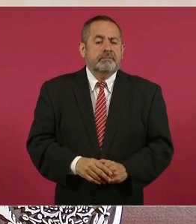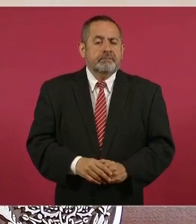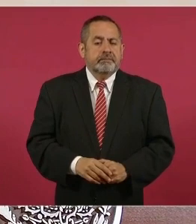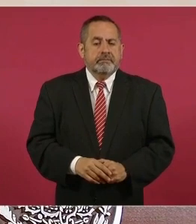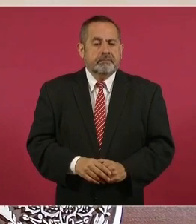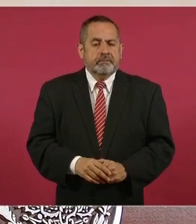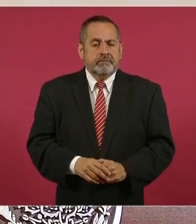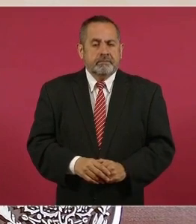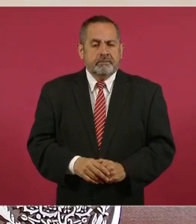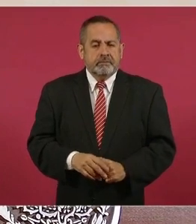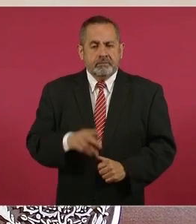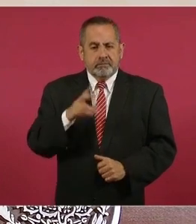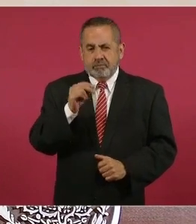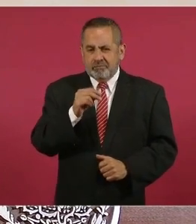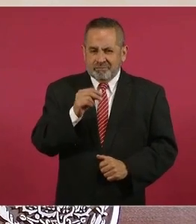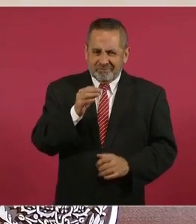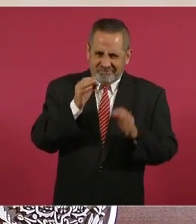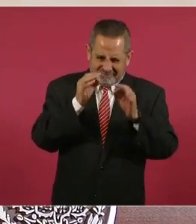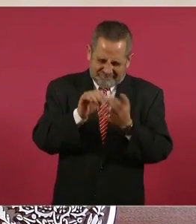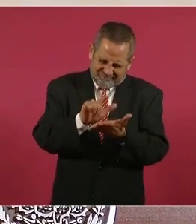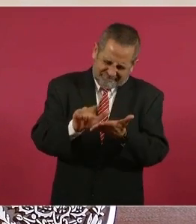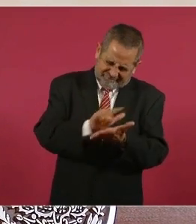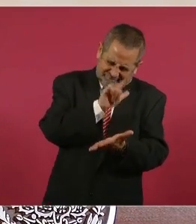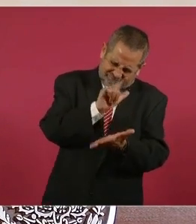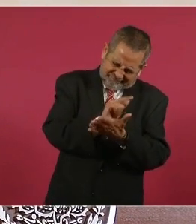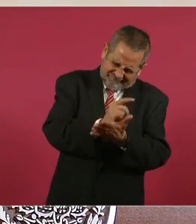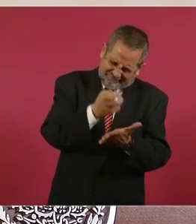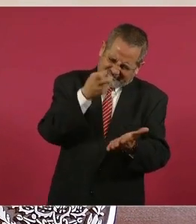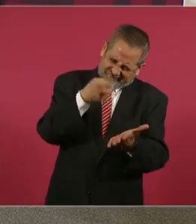No es estrictamente legal.